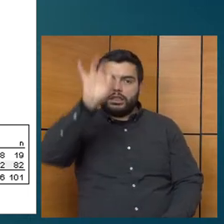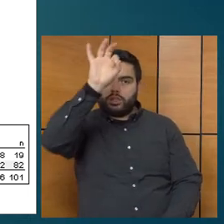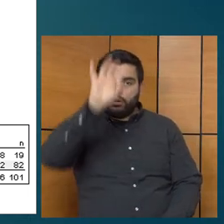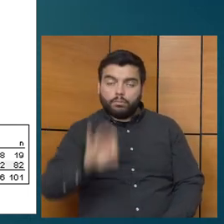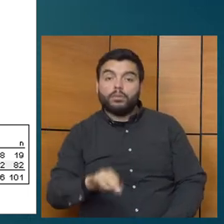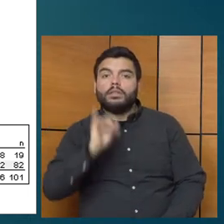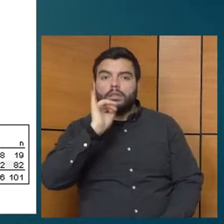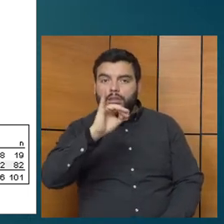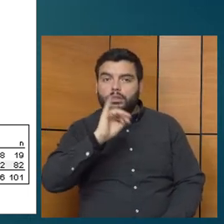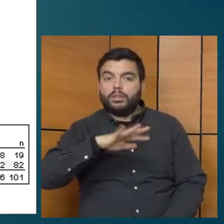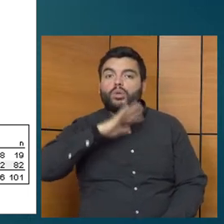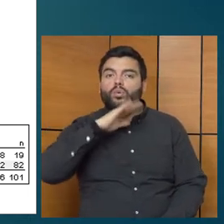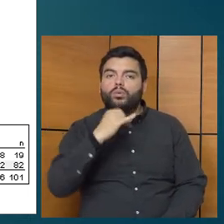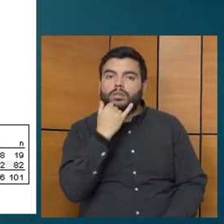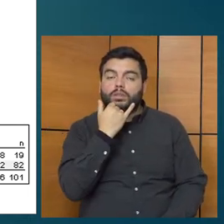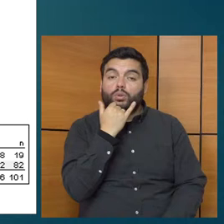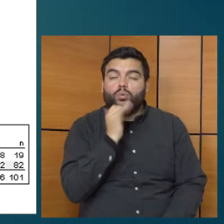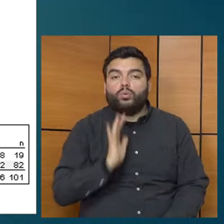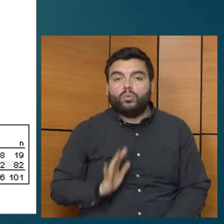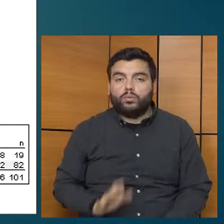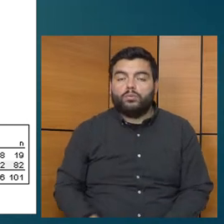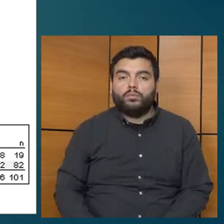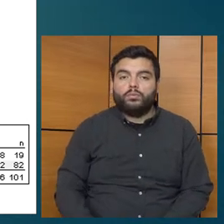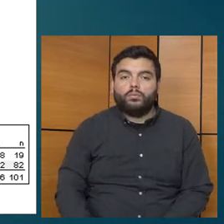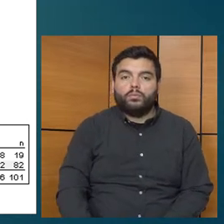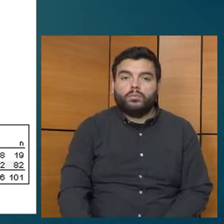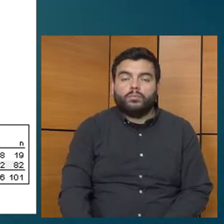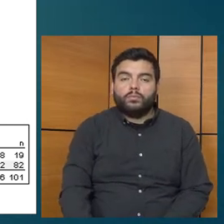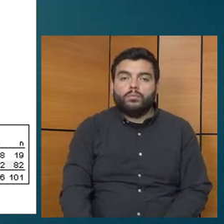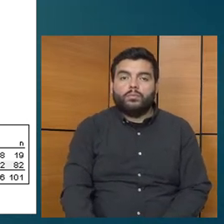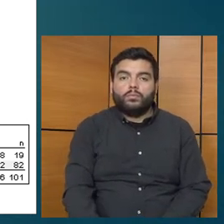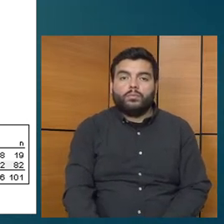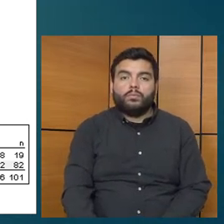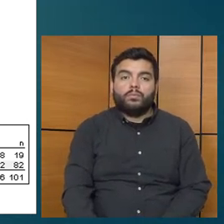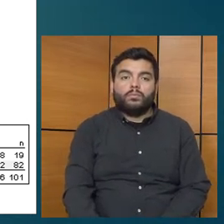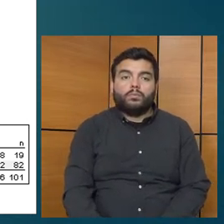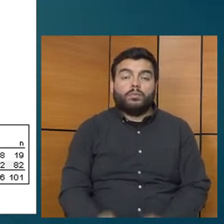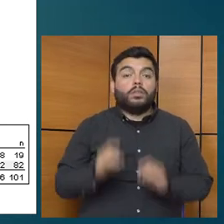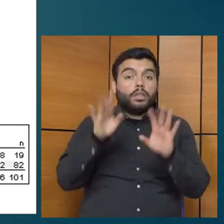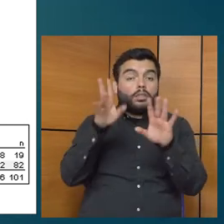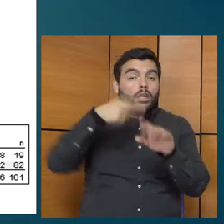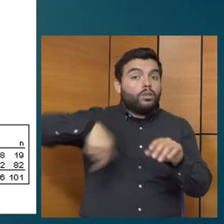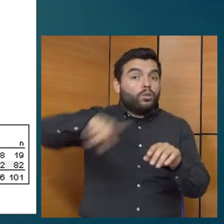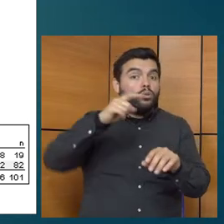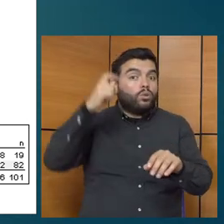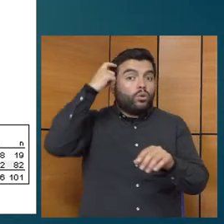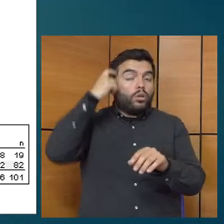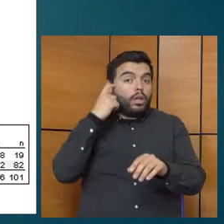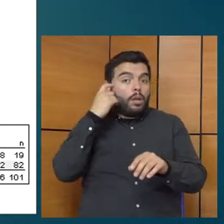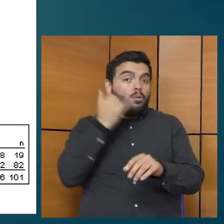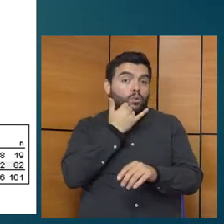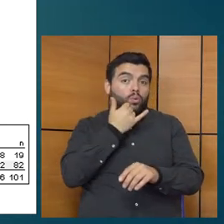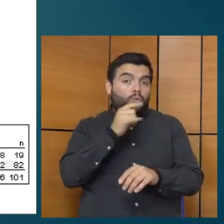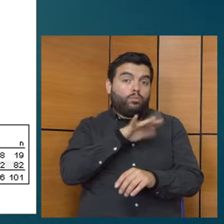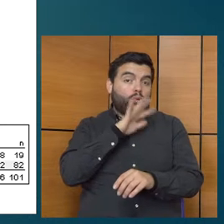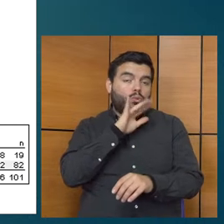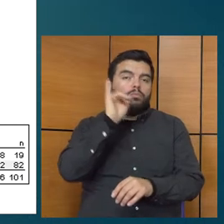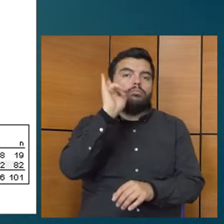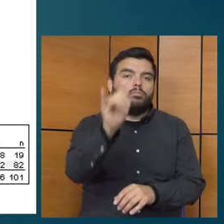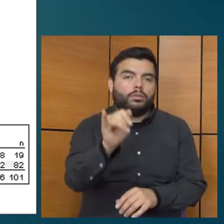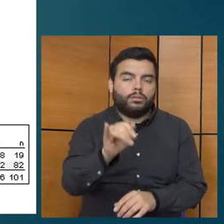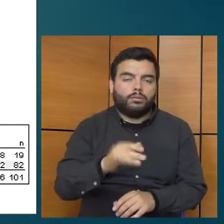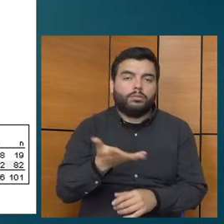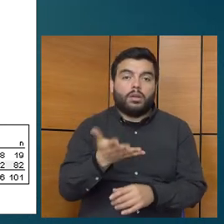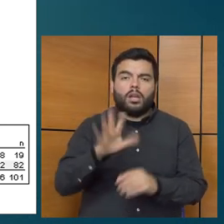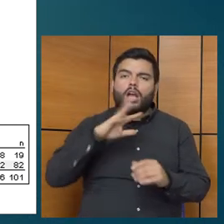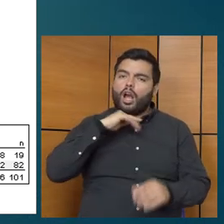tanto, es un porcentaje que puede ser quizás más alto de lo que podíamos esperar. De hecho, a nosotros nos sorprendió, creíamos que iba a ser más bajo y al final hay muchos